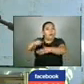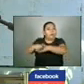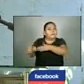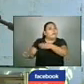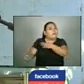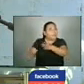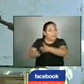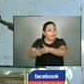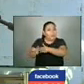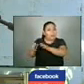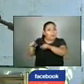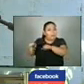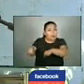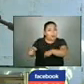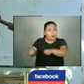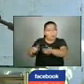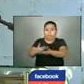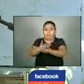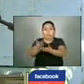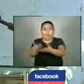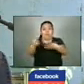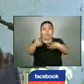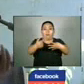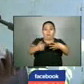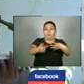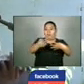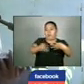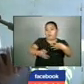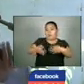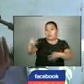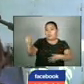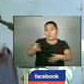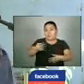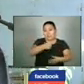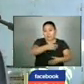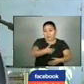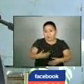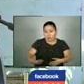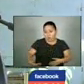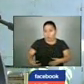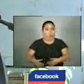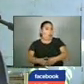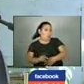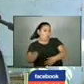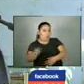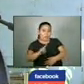esté dando leyes que no necesite el Ejecutivo. No,